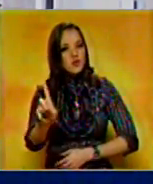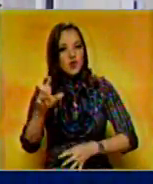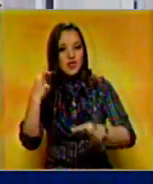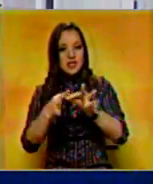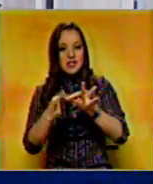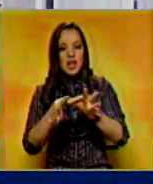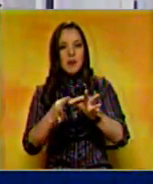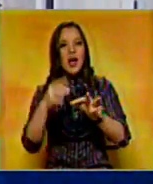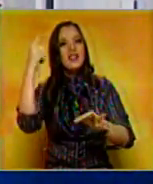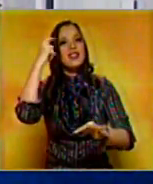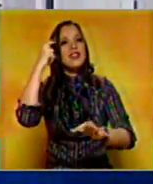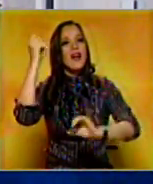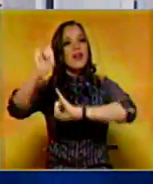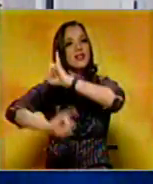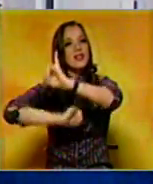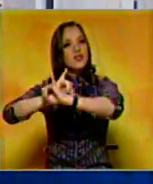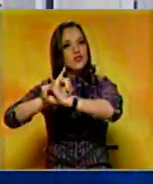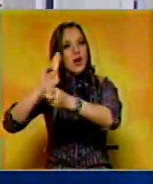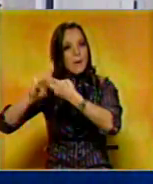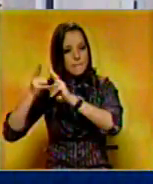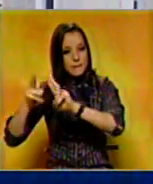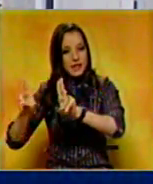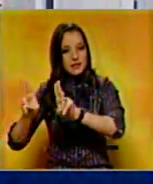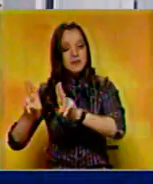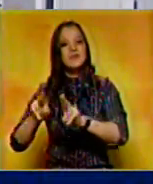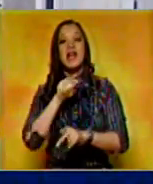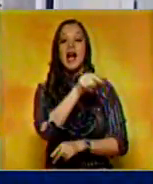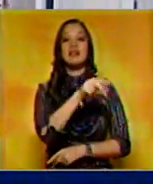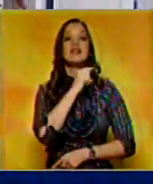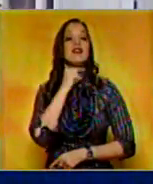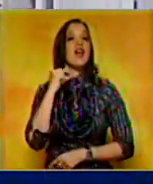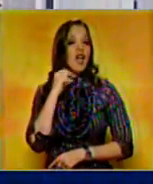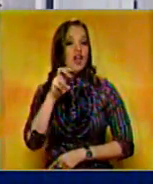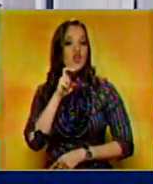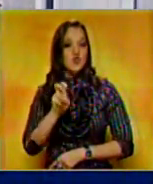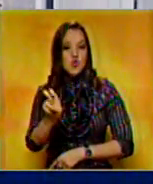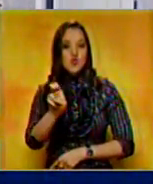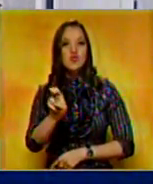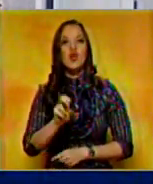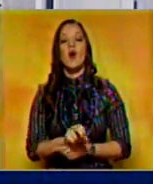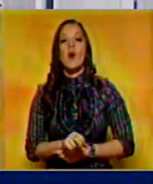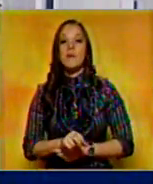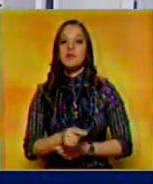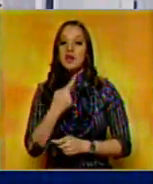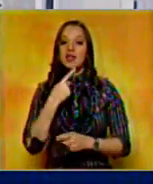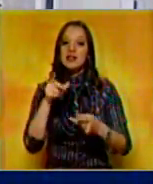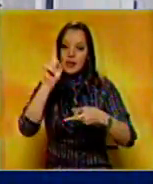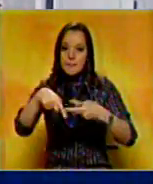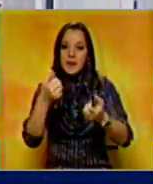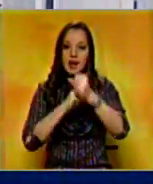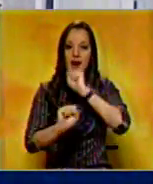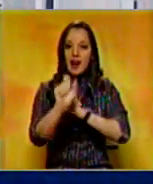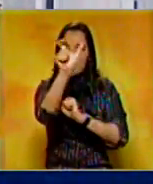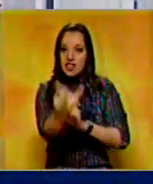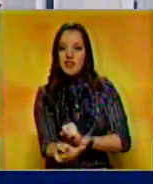el Día Internacional de la Paz. Entre ellas, el nuncio apostólico Aldo Giordano, la defensora de los derechos